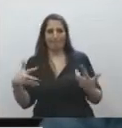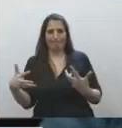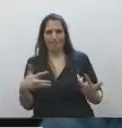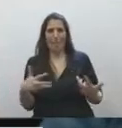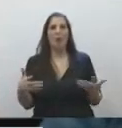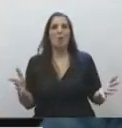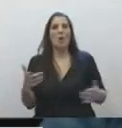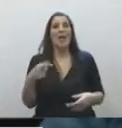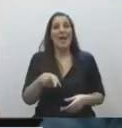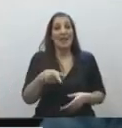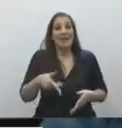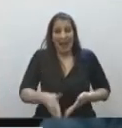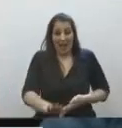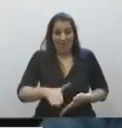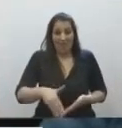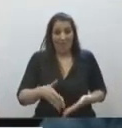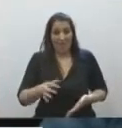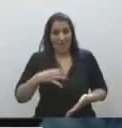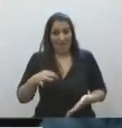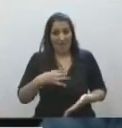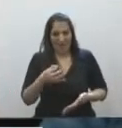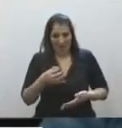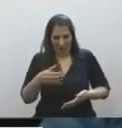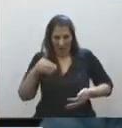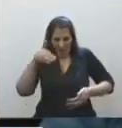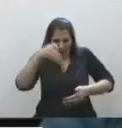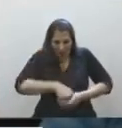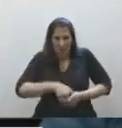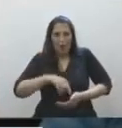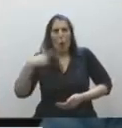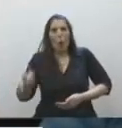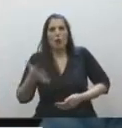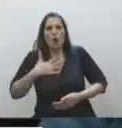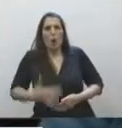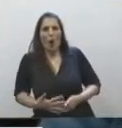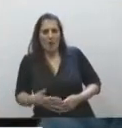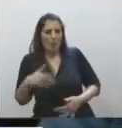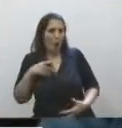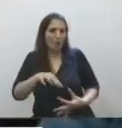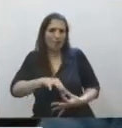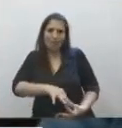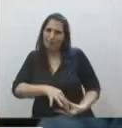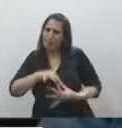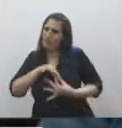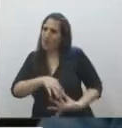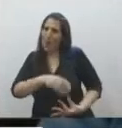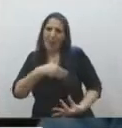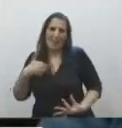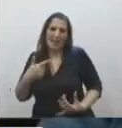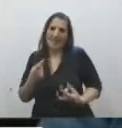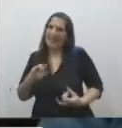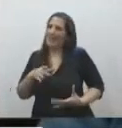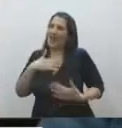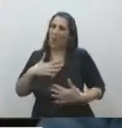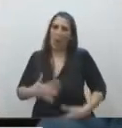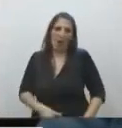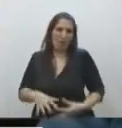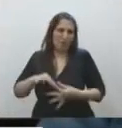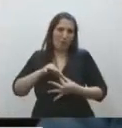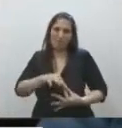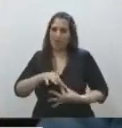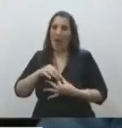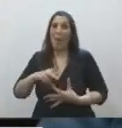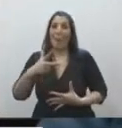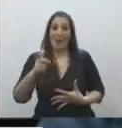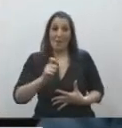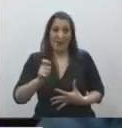mucho porque primero los políticos, nosotros no nos bajamos de ningún ovni. ¿Qué me quiero decir con esto? Que a veces